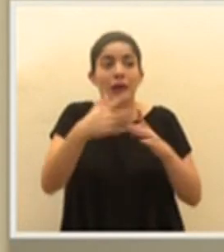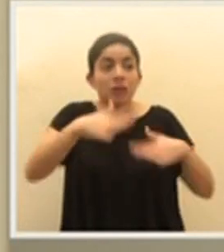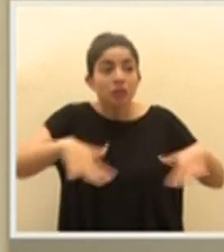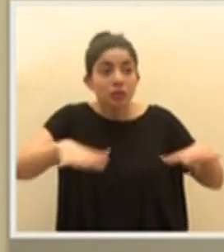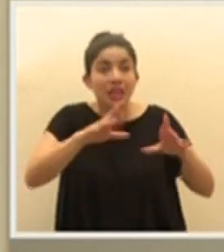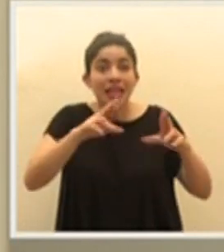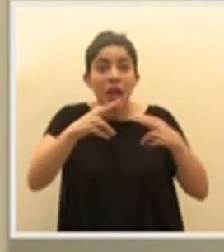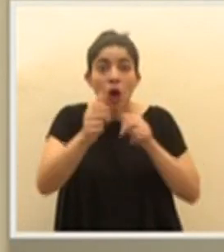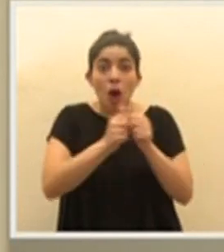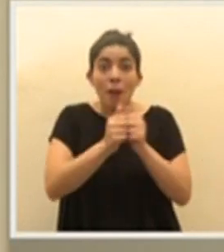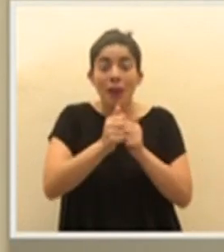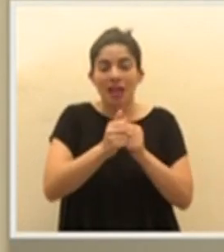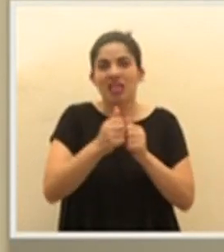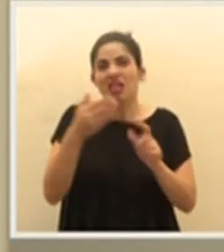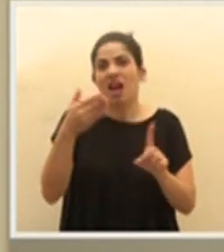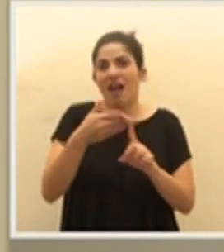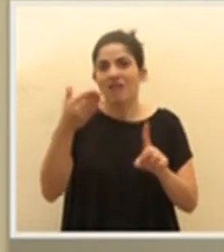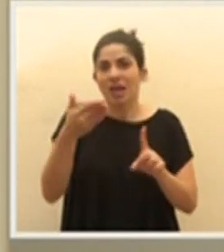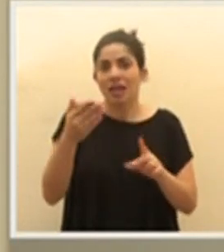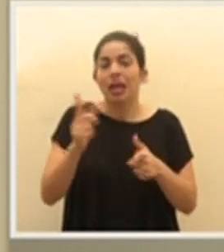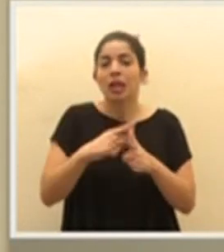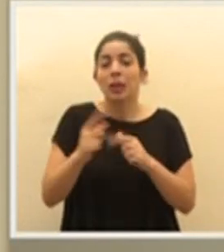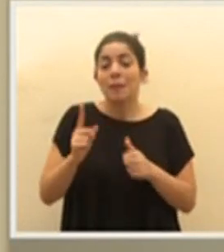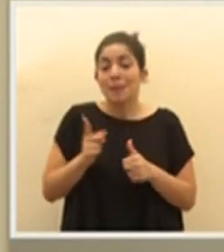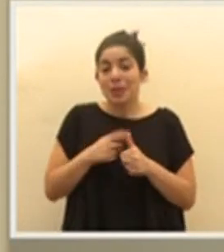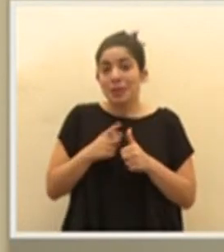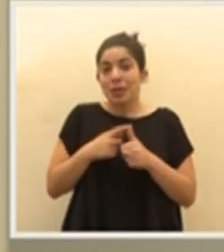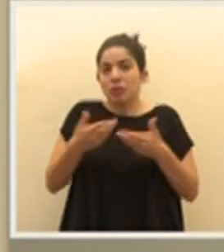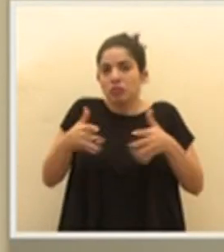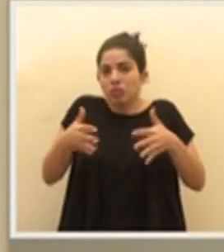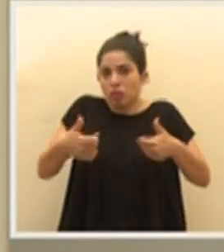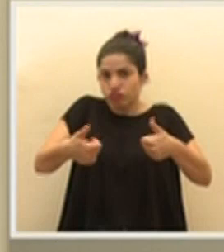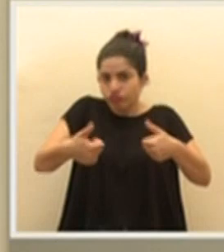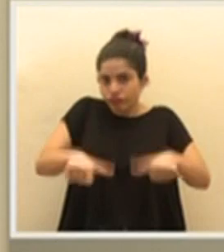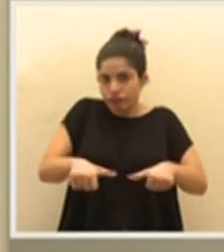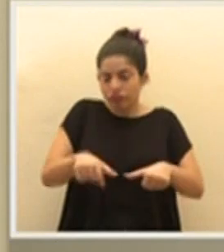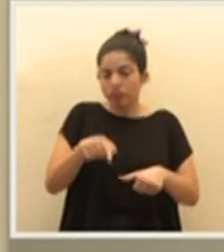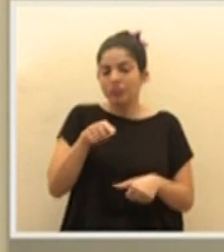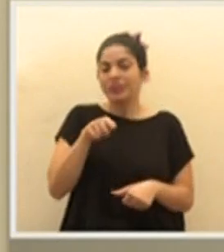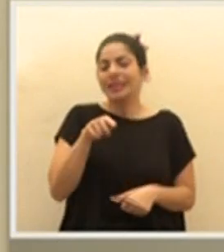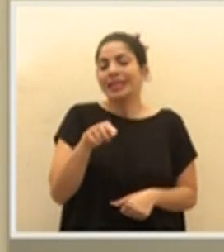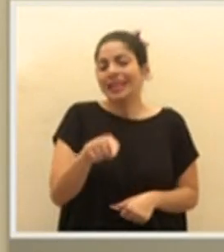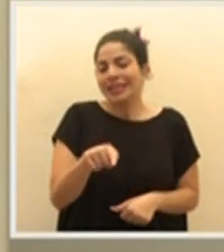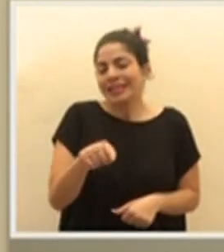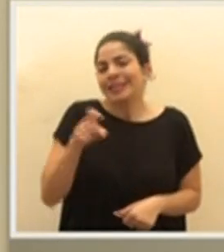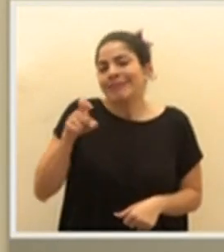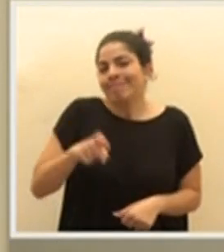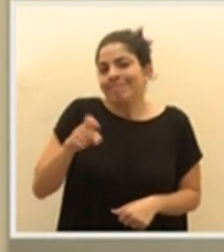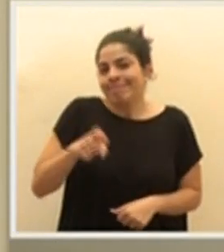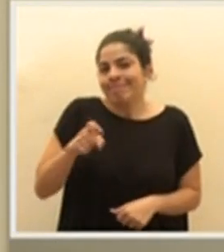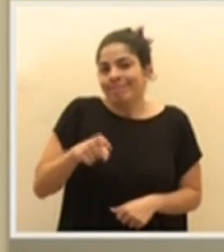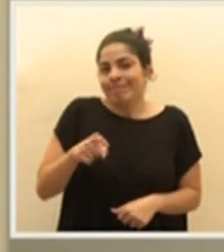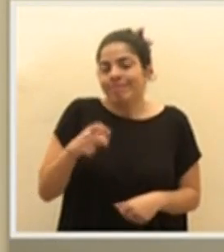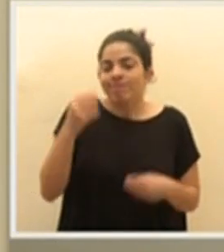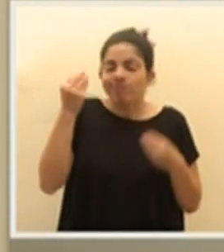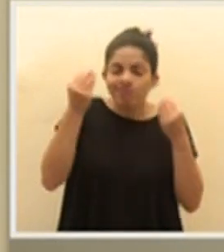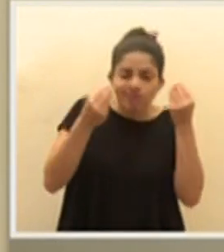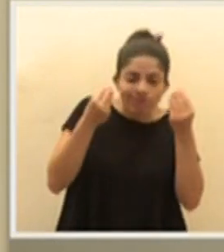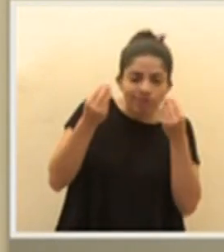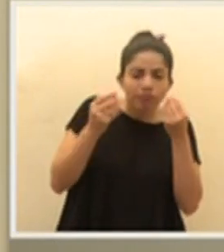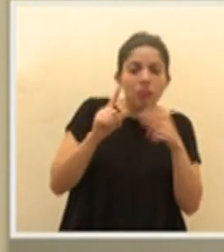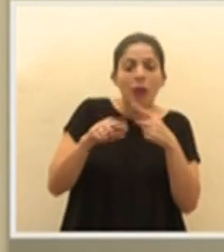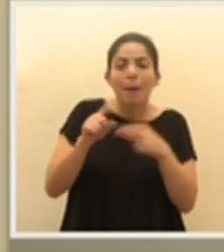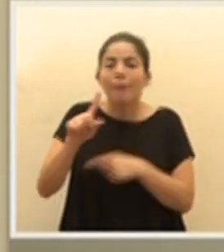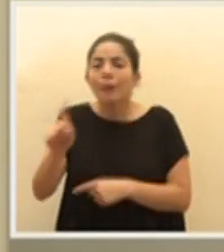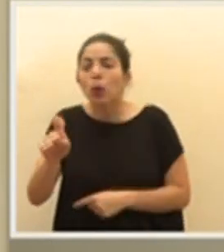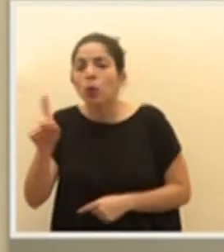nuestra región. Hubo un acuerdo en principio en que esto era ameritado, pues meditarlo, consultarlo